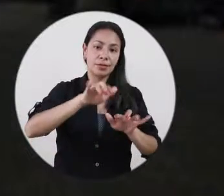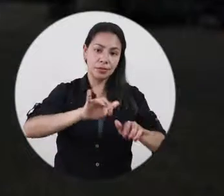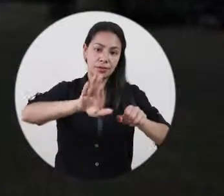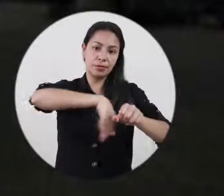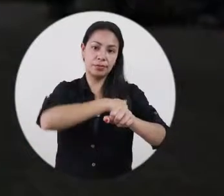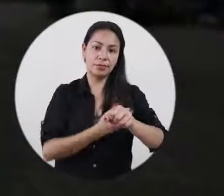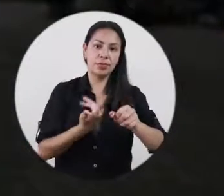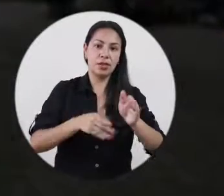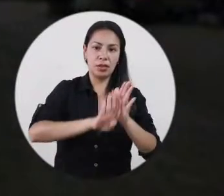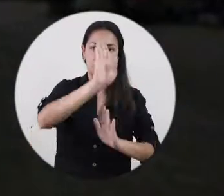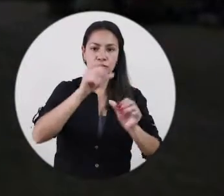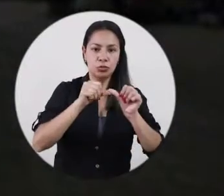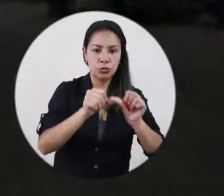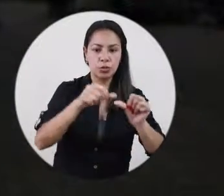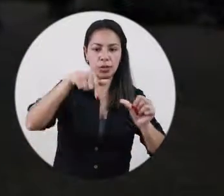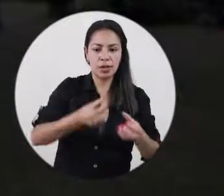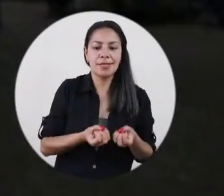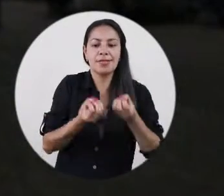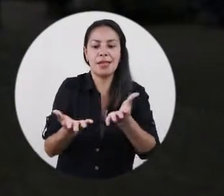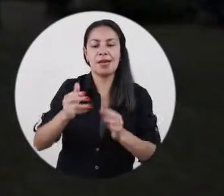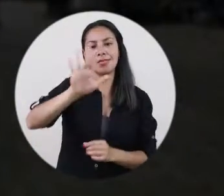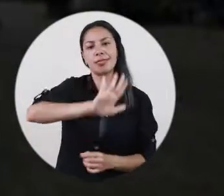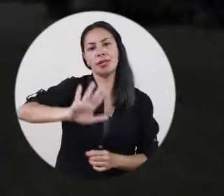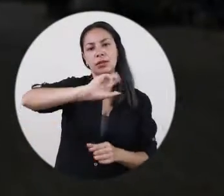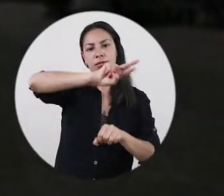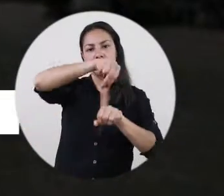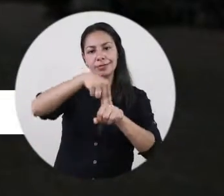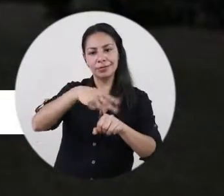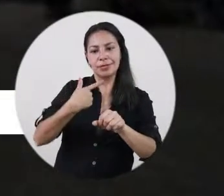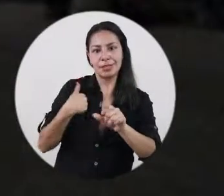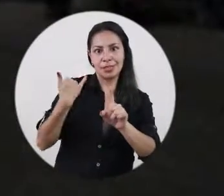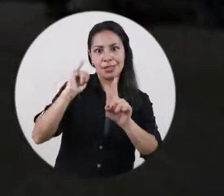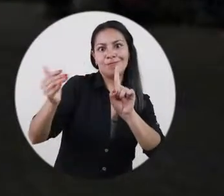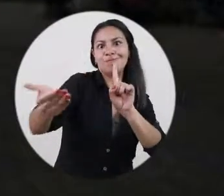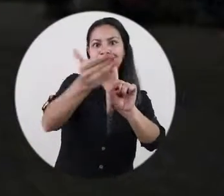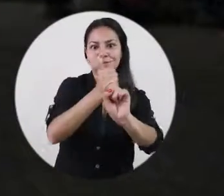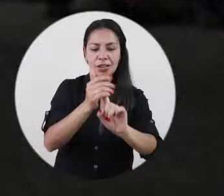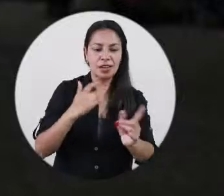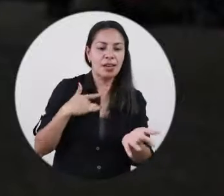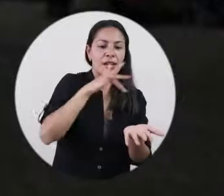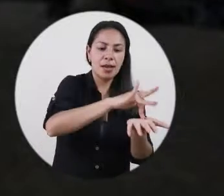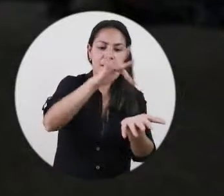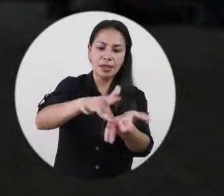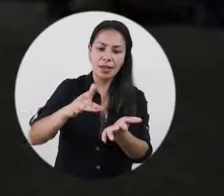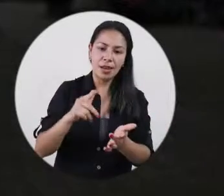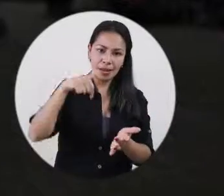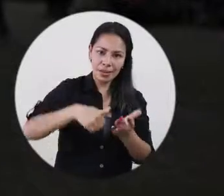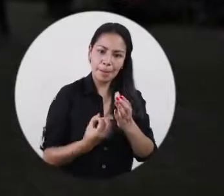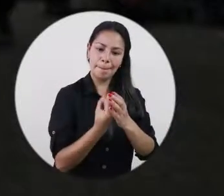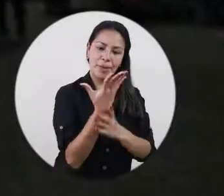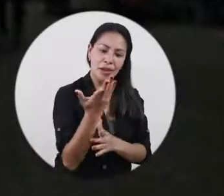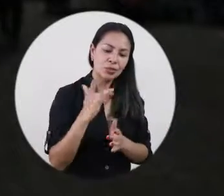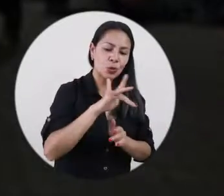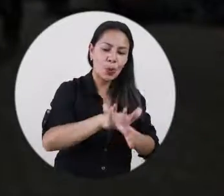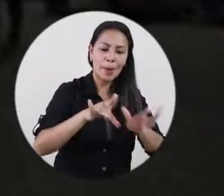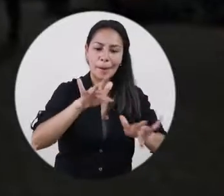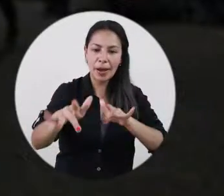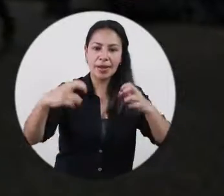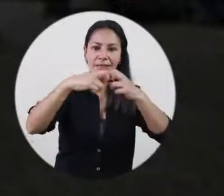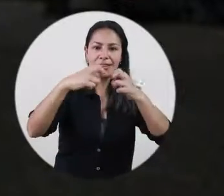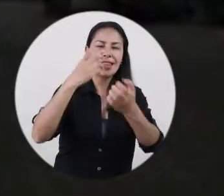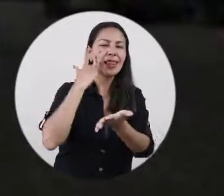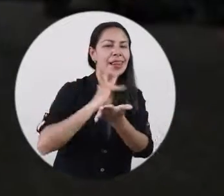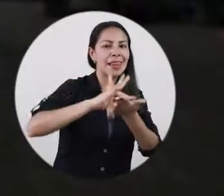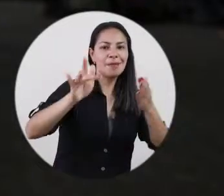de ambiente y desarrollo sostenible al departamento logrado por ejemplo llegar a sitios recónditos de nuestro departamento con energías limpias